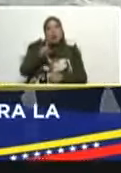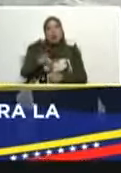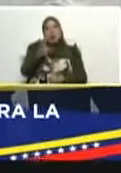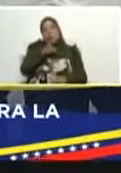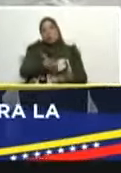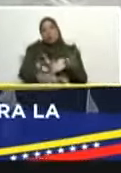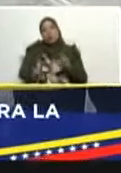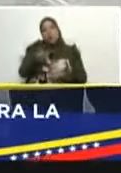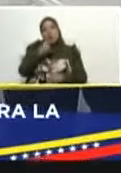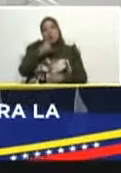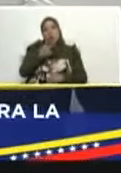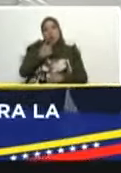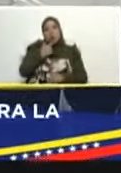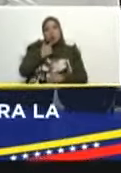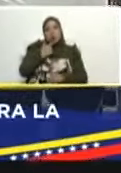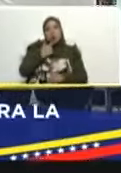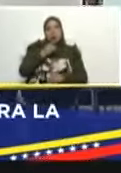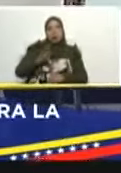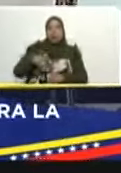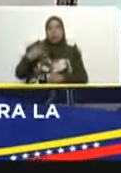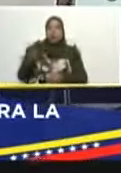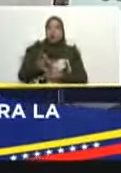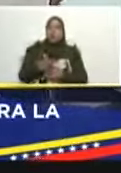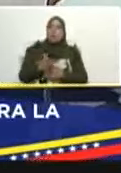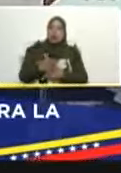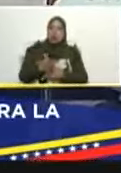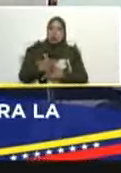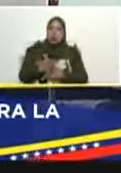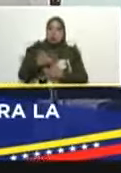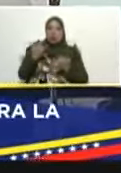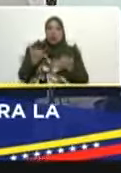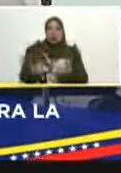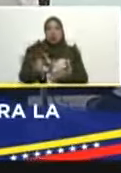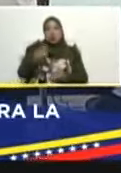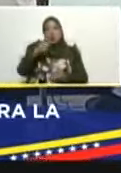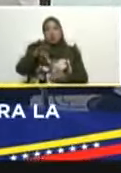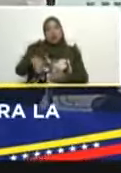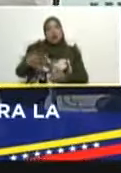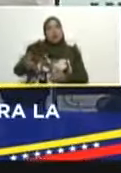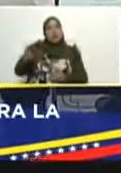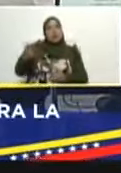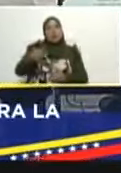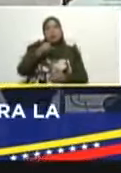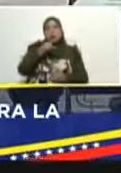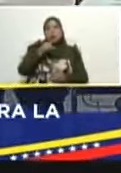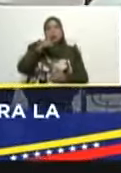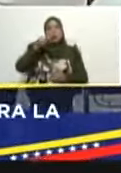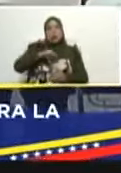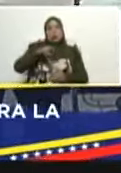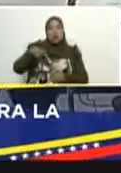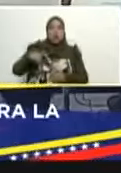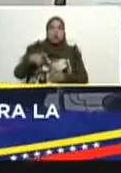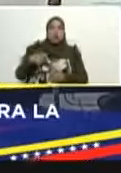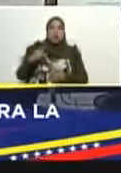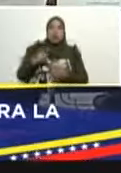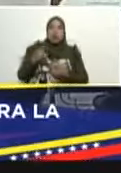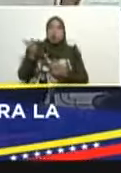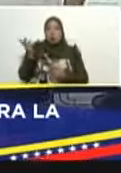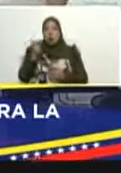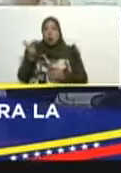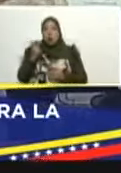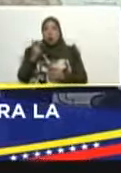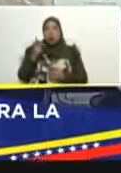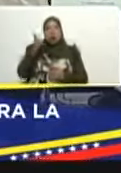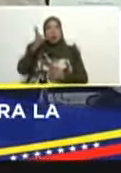sientes muy orgullosa de poder compartir este momento tan importante. Pero aquí están unos gemelos que quisiéramos